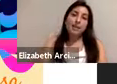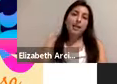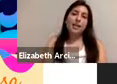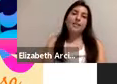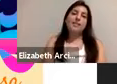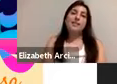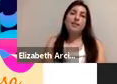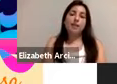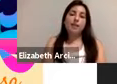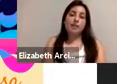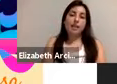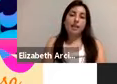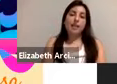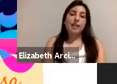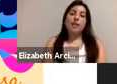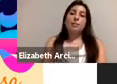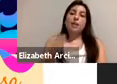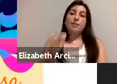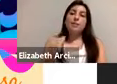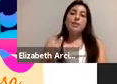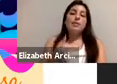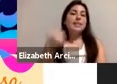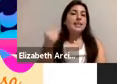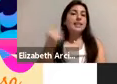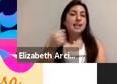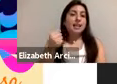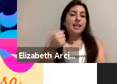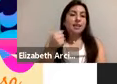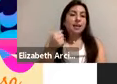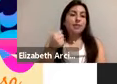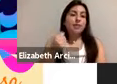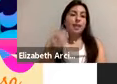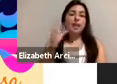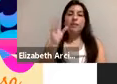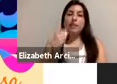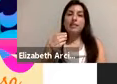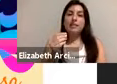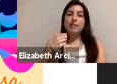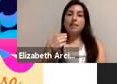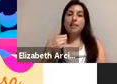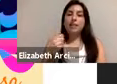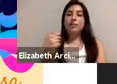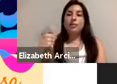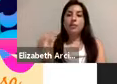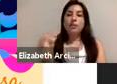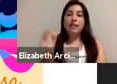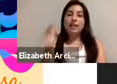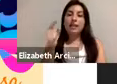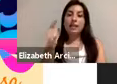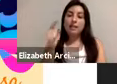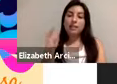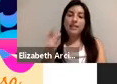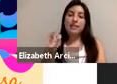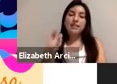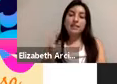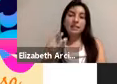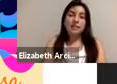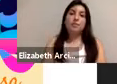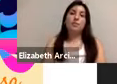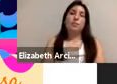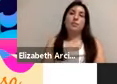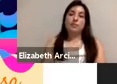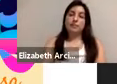eje le voy a dejar el cilindro que encontré, porque muchas veces el que yo encontré no es tan fino como el en el que el paciente se